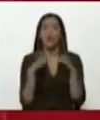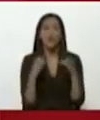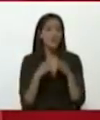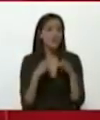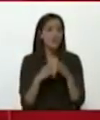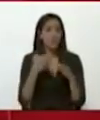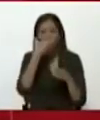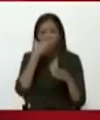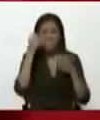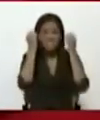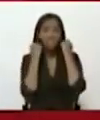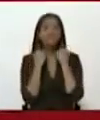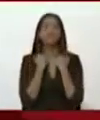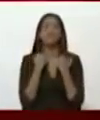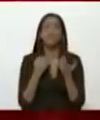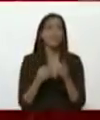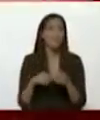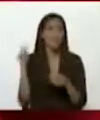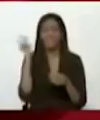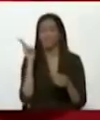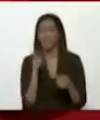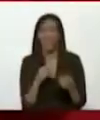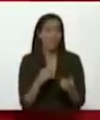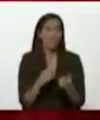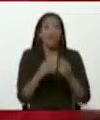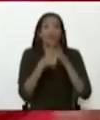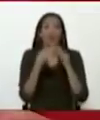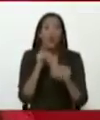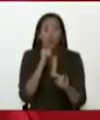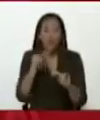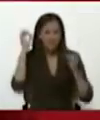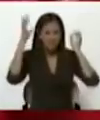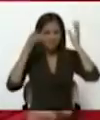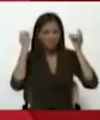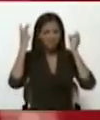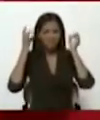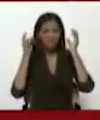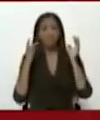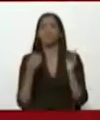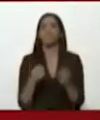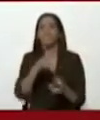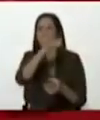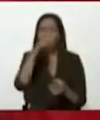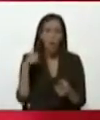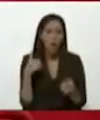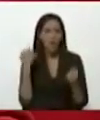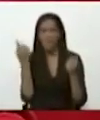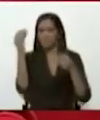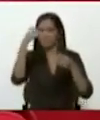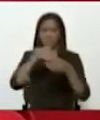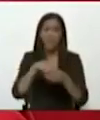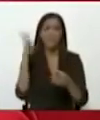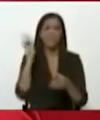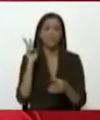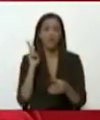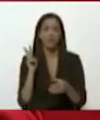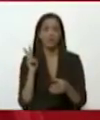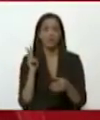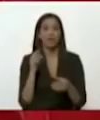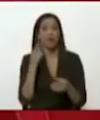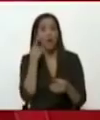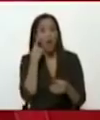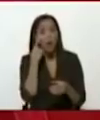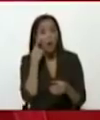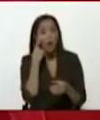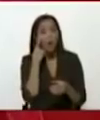terroristas, de todo lo malo, de los carteles del narcotráfico, están acá en Venezuela. Ojo,